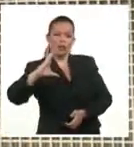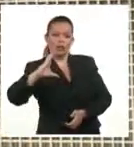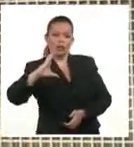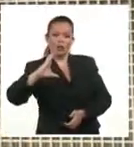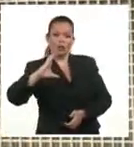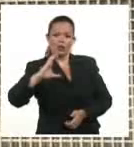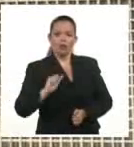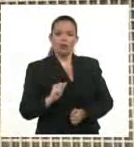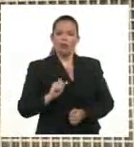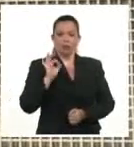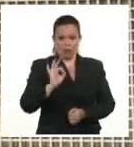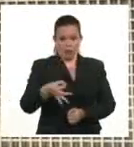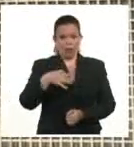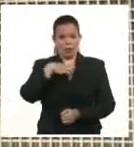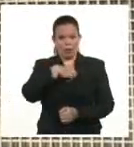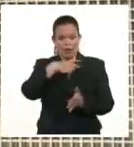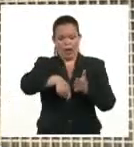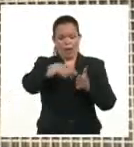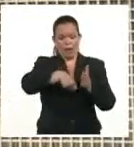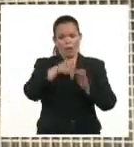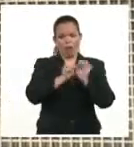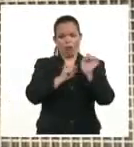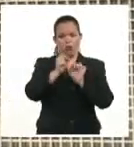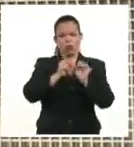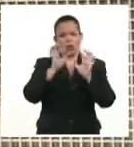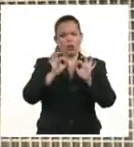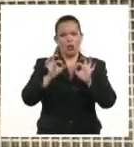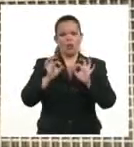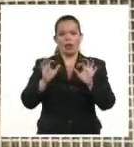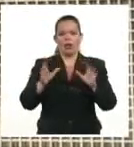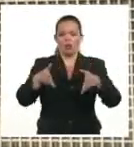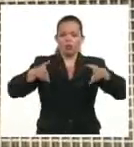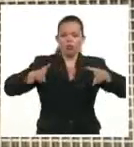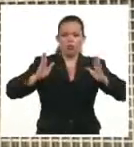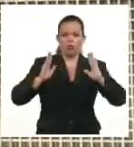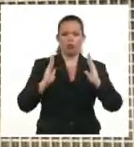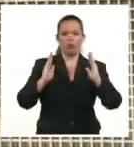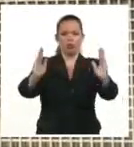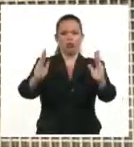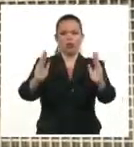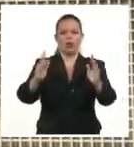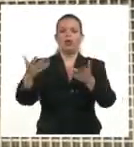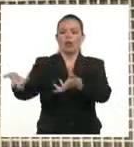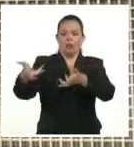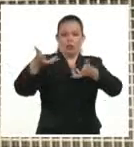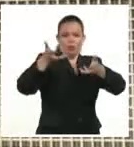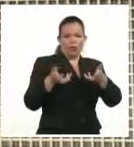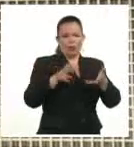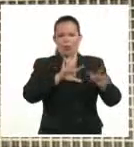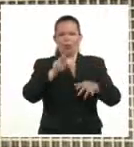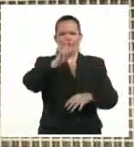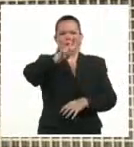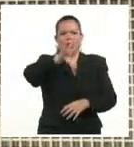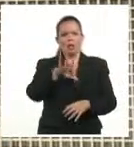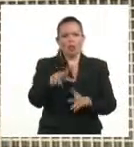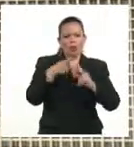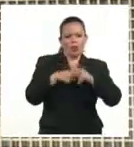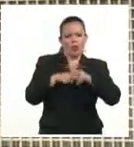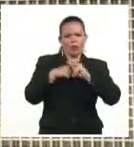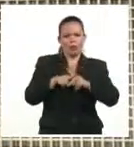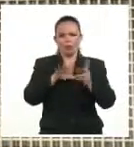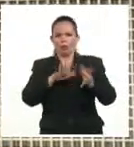motores, como trabajan prácticamente todos, llegan. Cuando completamos 25 motores, se les realiza un mantenimiento capital y su costo